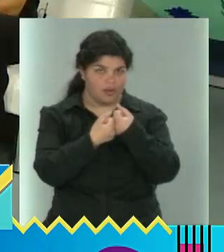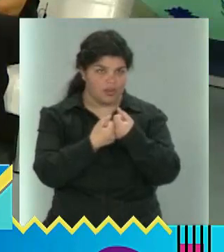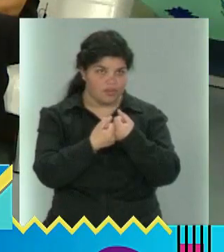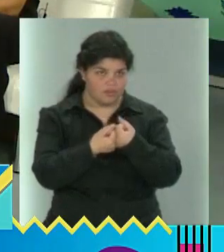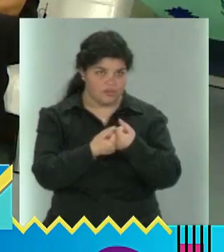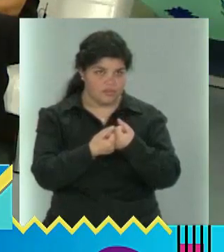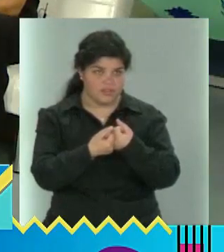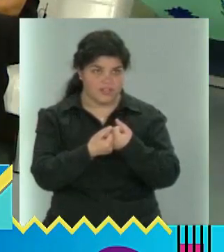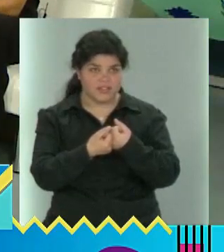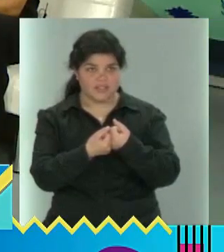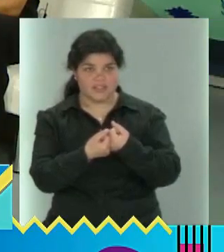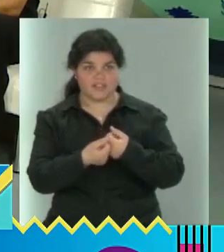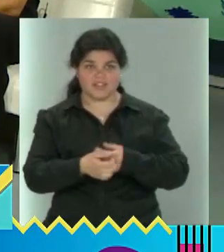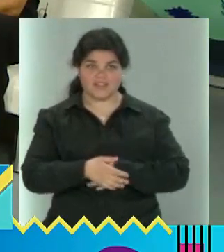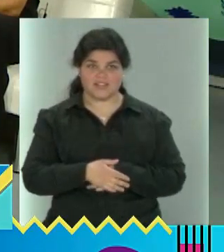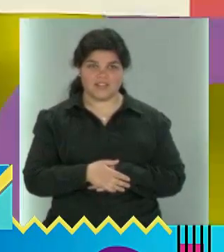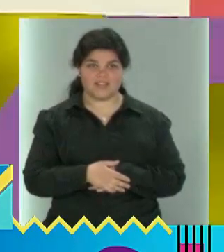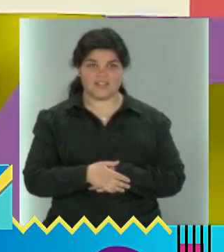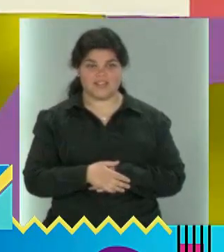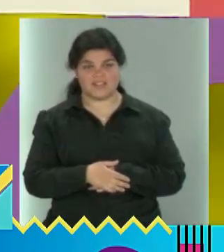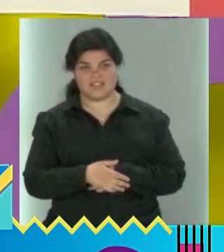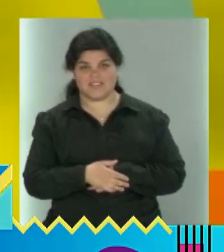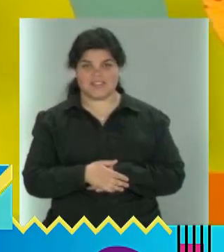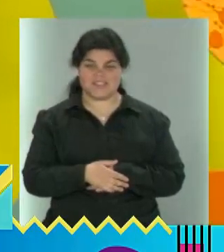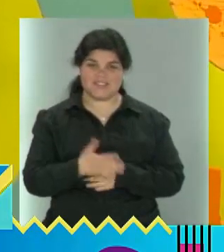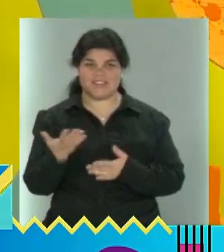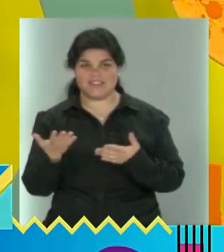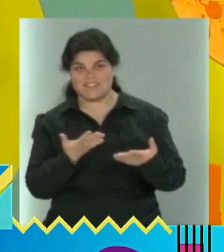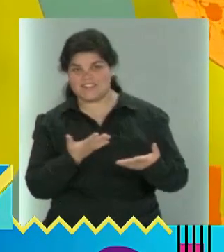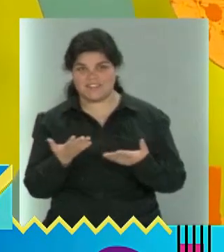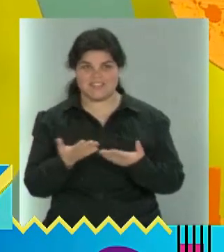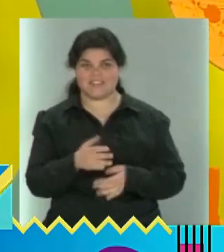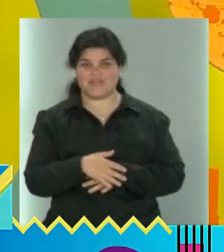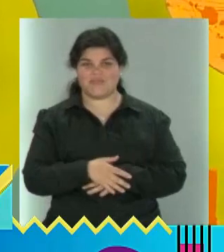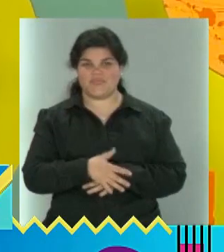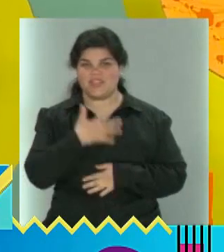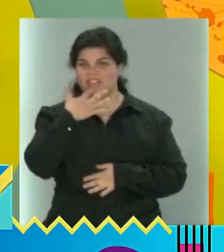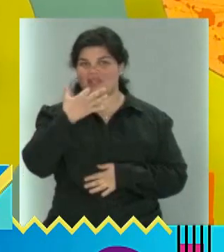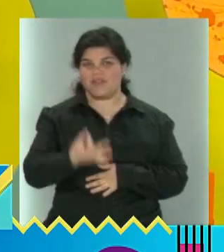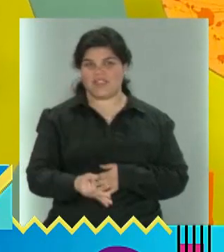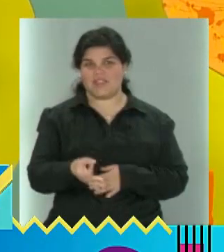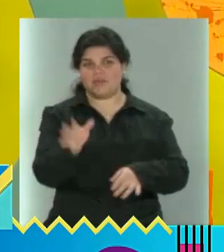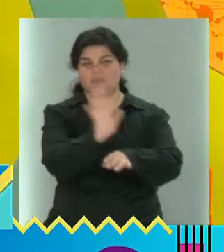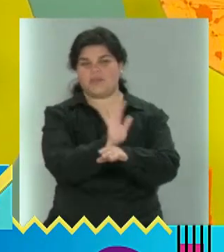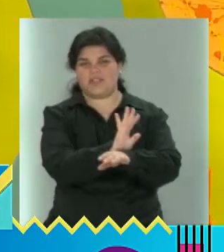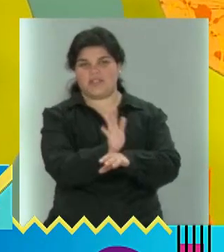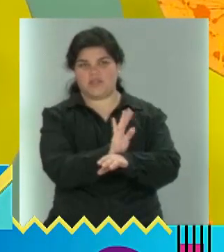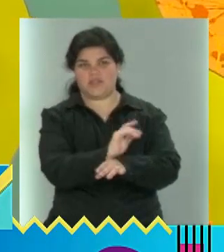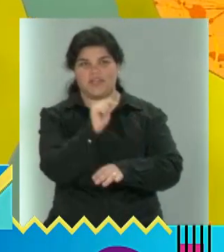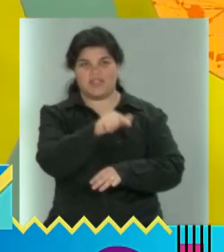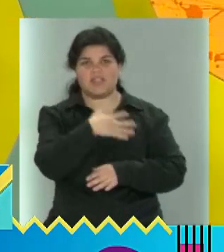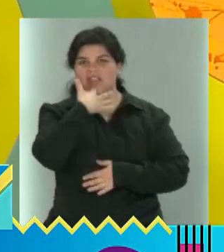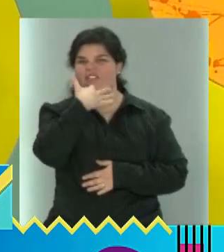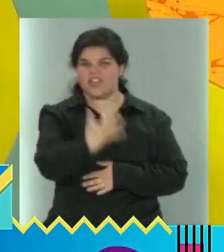películas. Kill Bill. Bueno, realmente las artes marciales en las películas no son